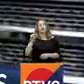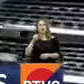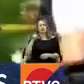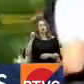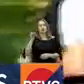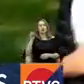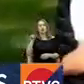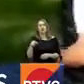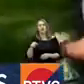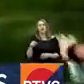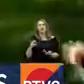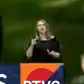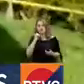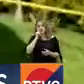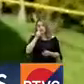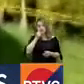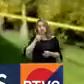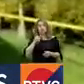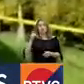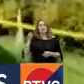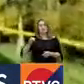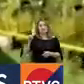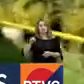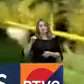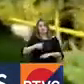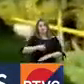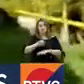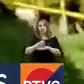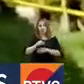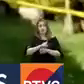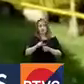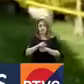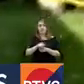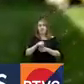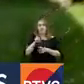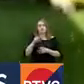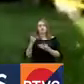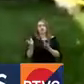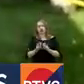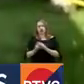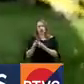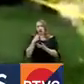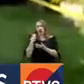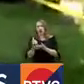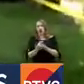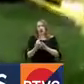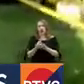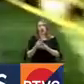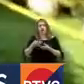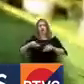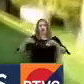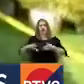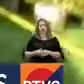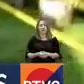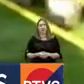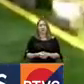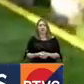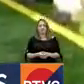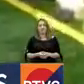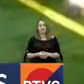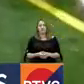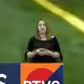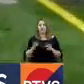martes las autoridades locales y departamentales adentro adelantarán un consejo de seguridad en el municipio en puerto leguízamo putumayo